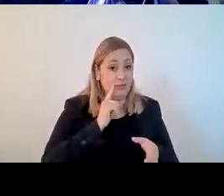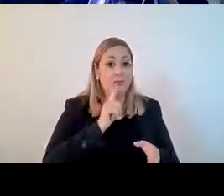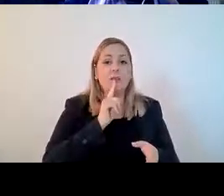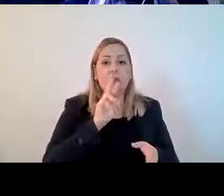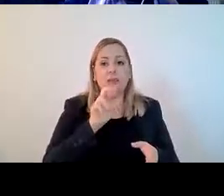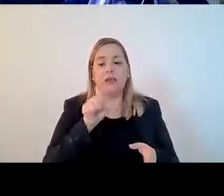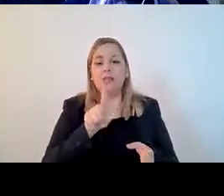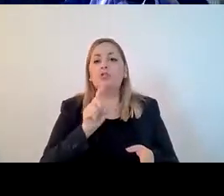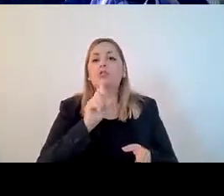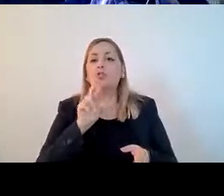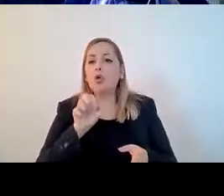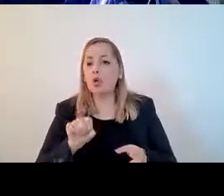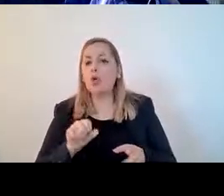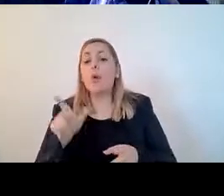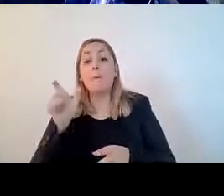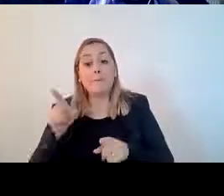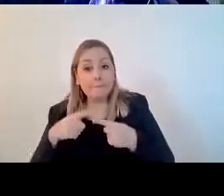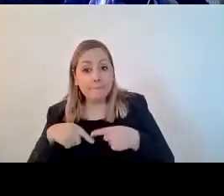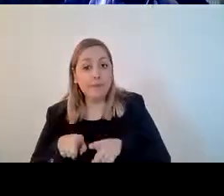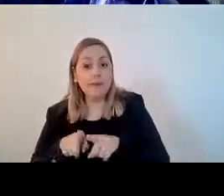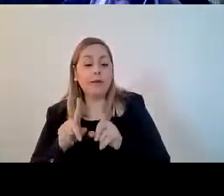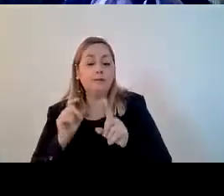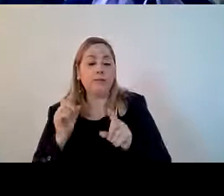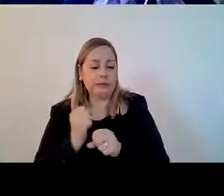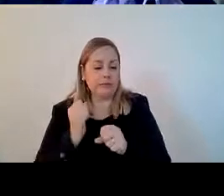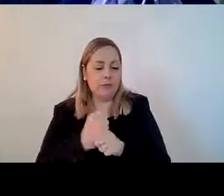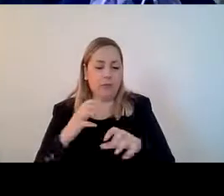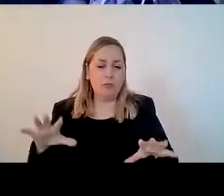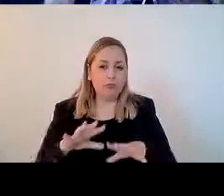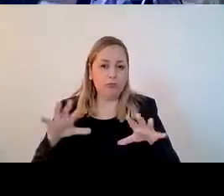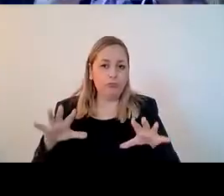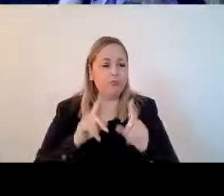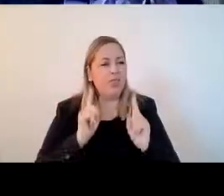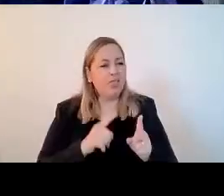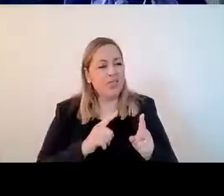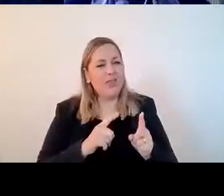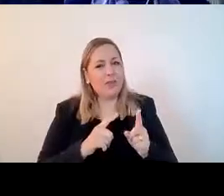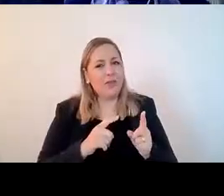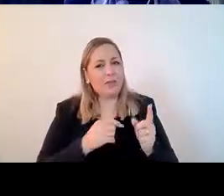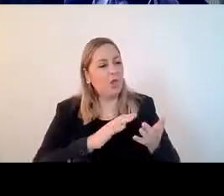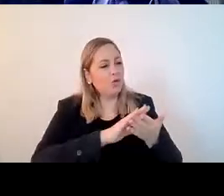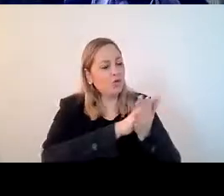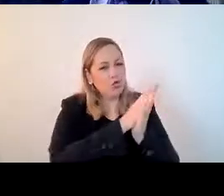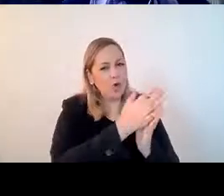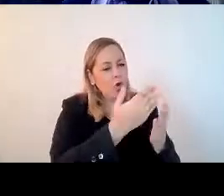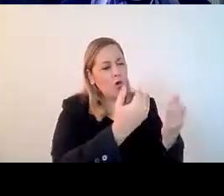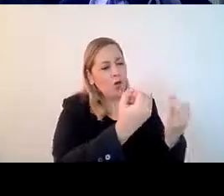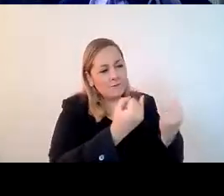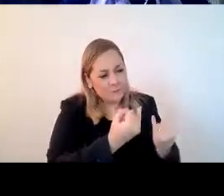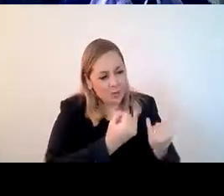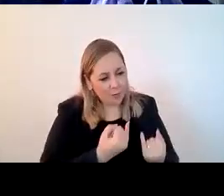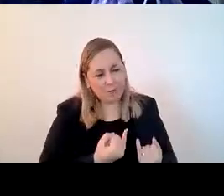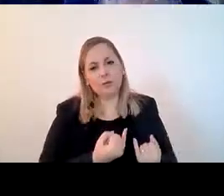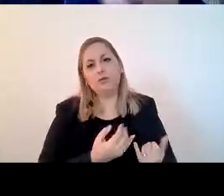pareja tiene que tener un trabajo muy arduo, donde tiene que ir recopilando todos los antecedentes